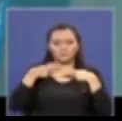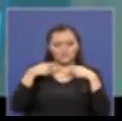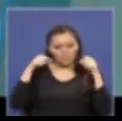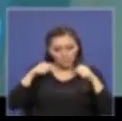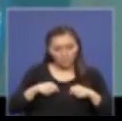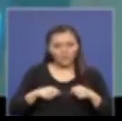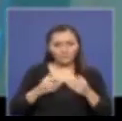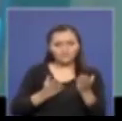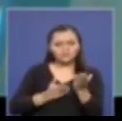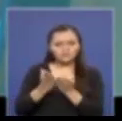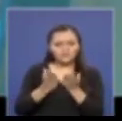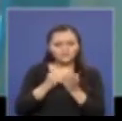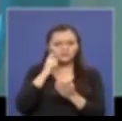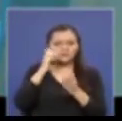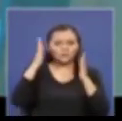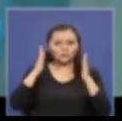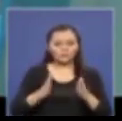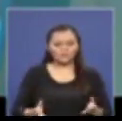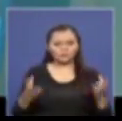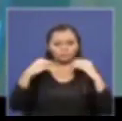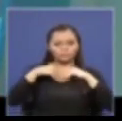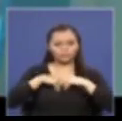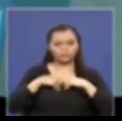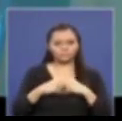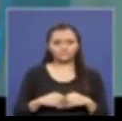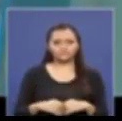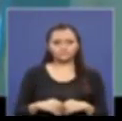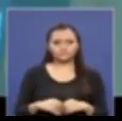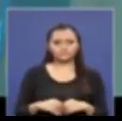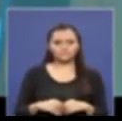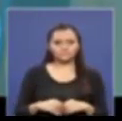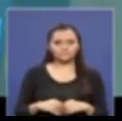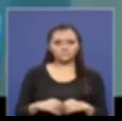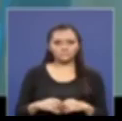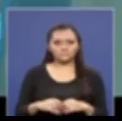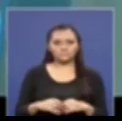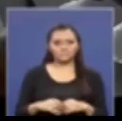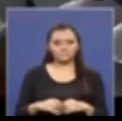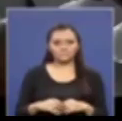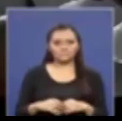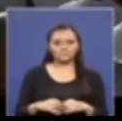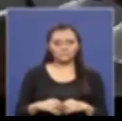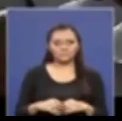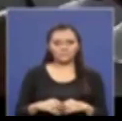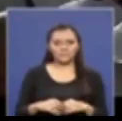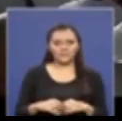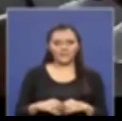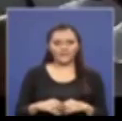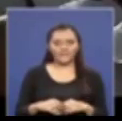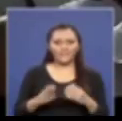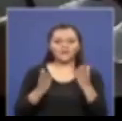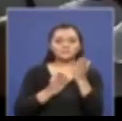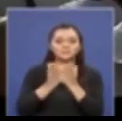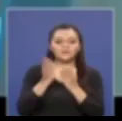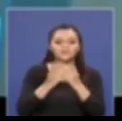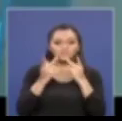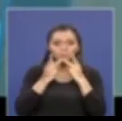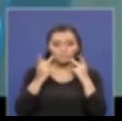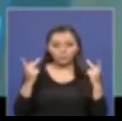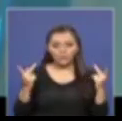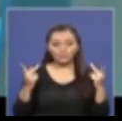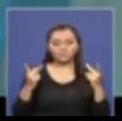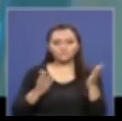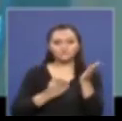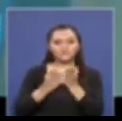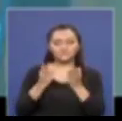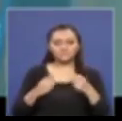para ponerlo al servicio del ser humano. Al servicio de los pueblos, al servicio de la